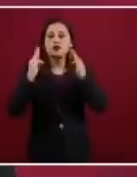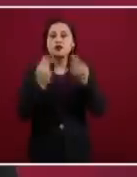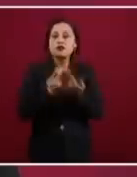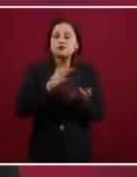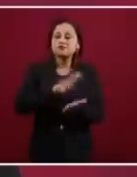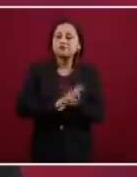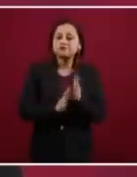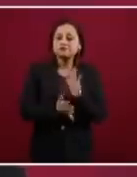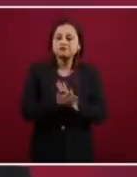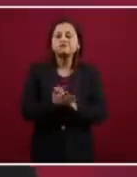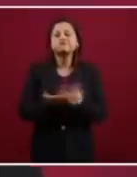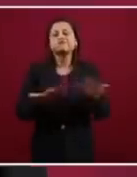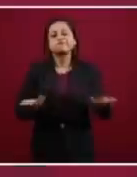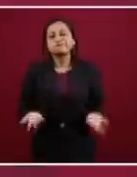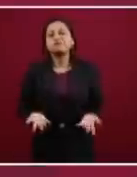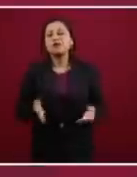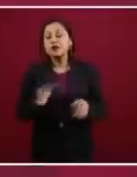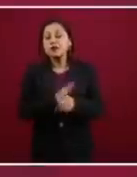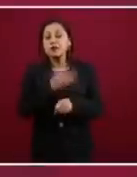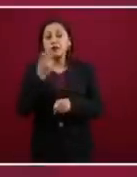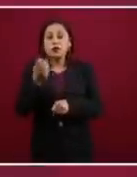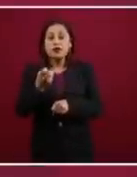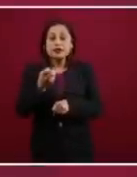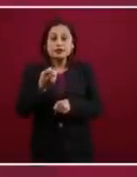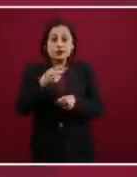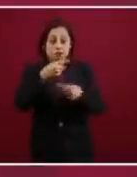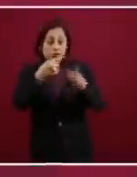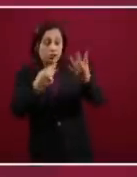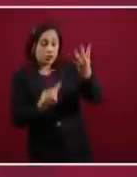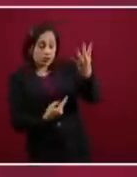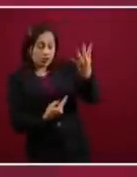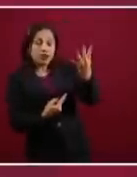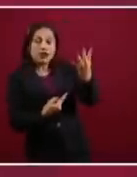por eso hay que acabar con la corrupción